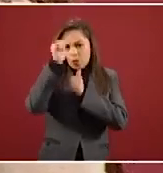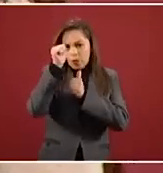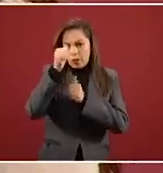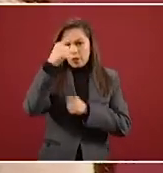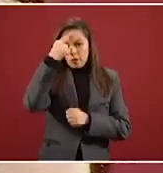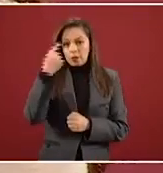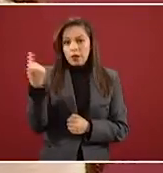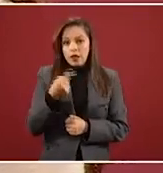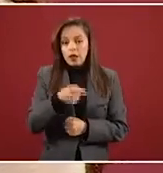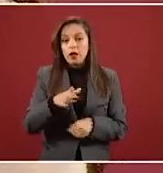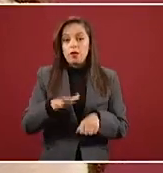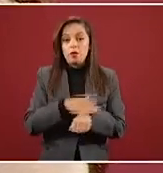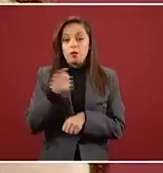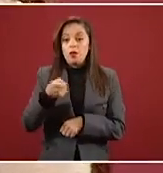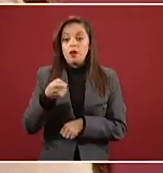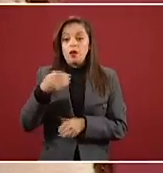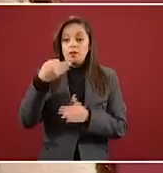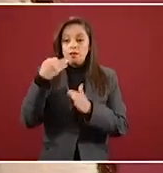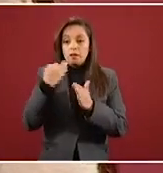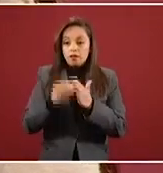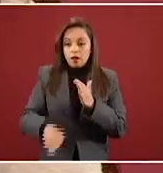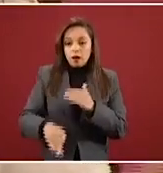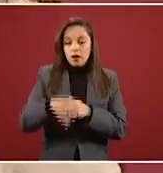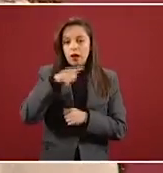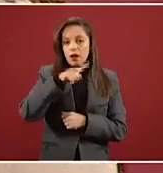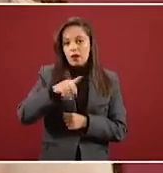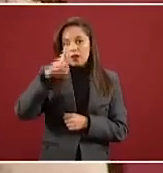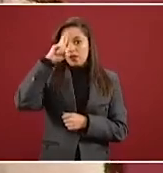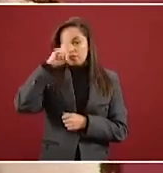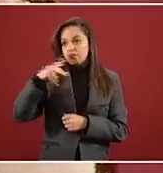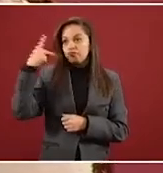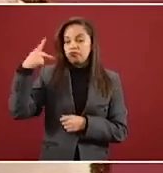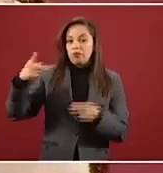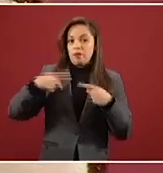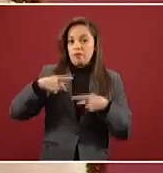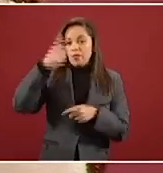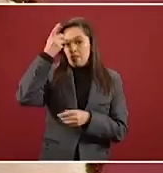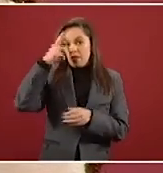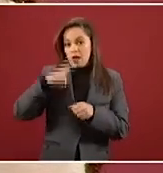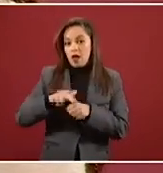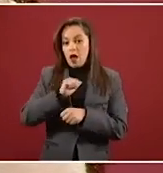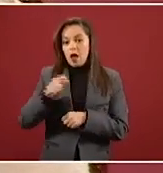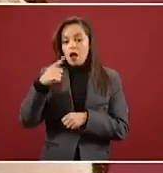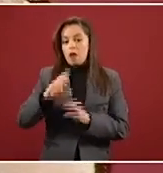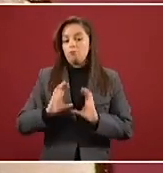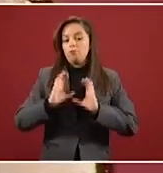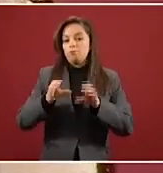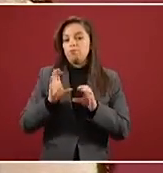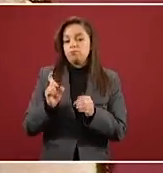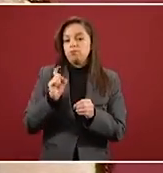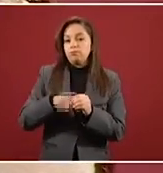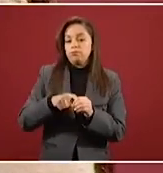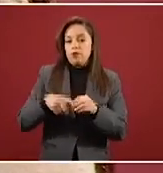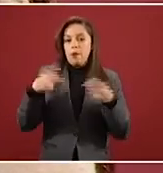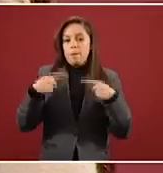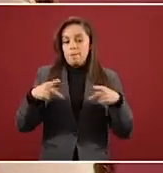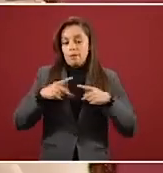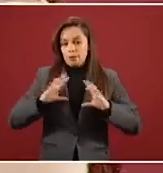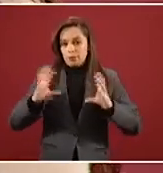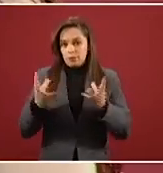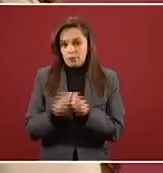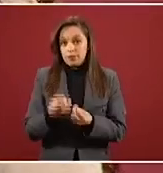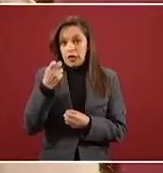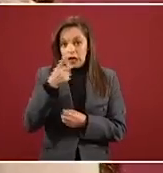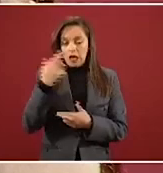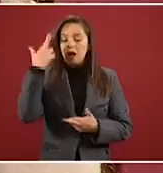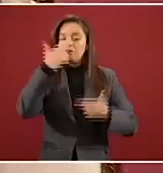habido violaciones por parte de la dirección al contrato colectivo, y eso es lo que se está evaluando.